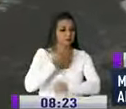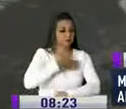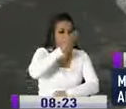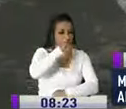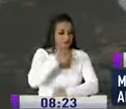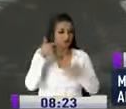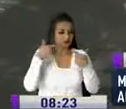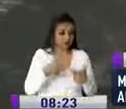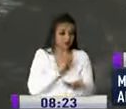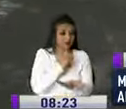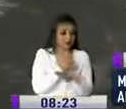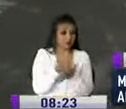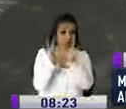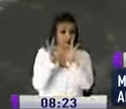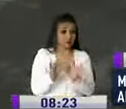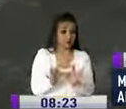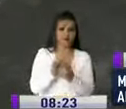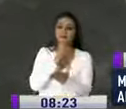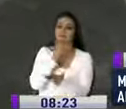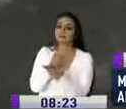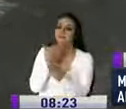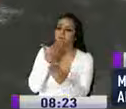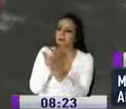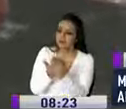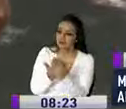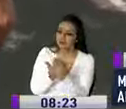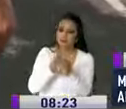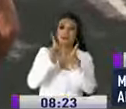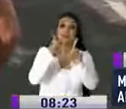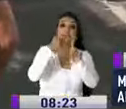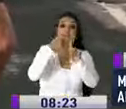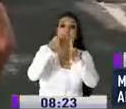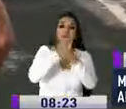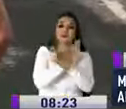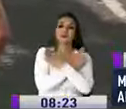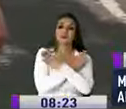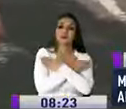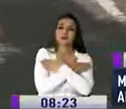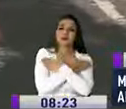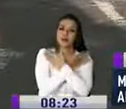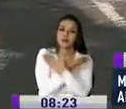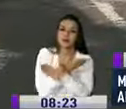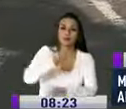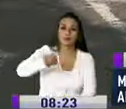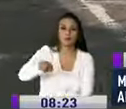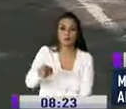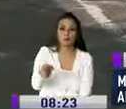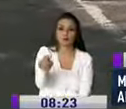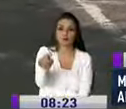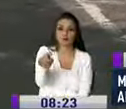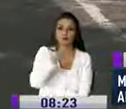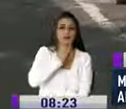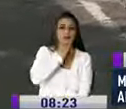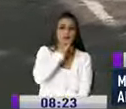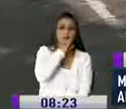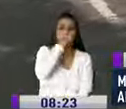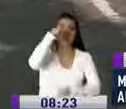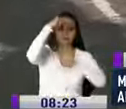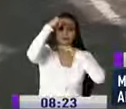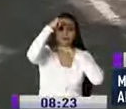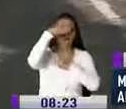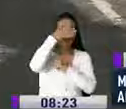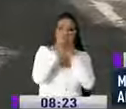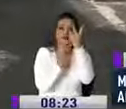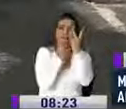echarles una manito. Muchísimas gracias. Primeramente quiero saludar a este prestigioso canal que nos ha visitado. Por primera vez